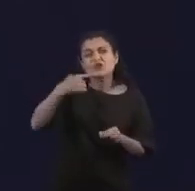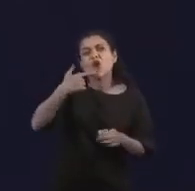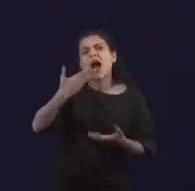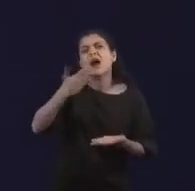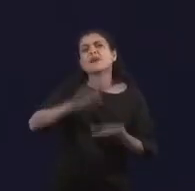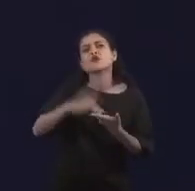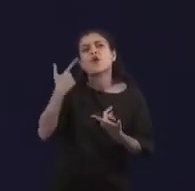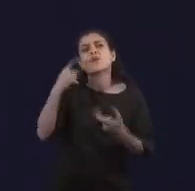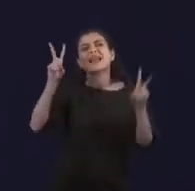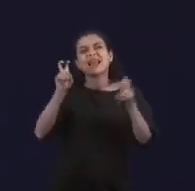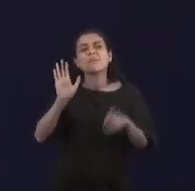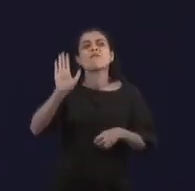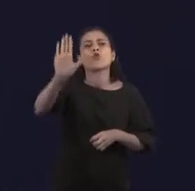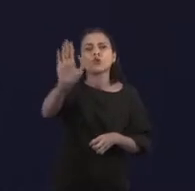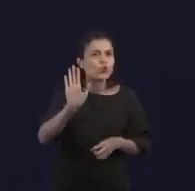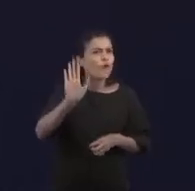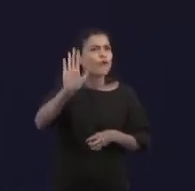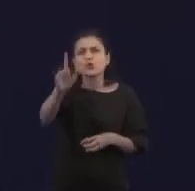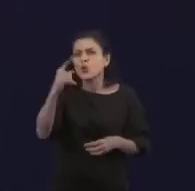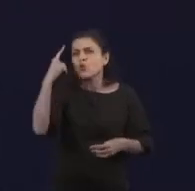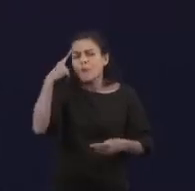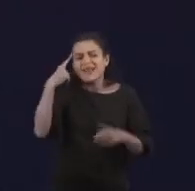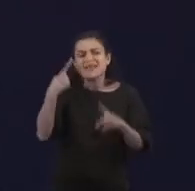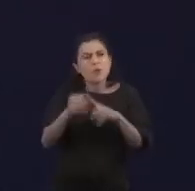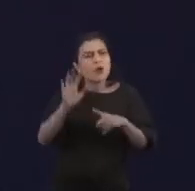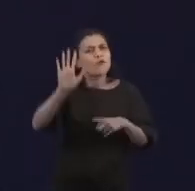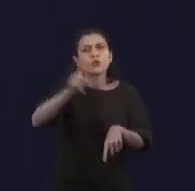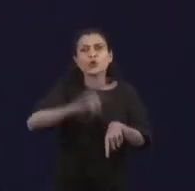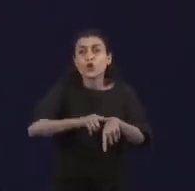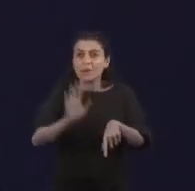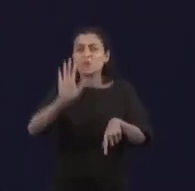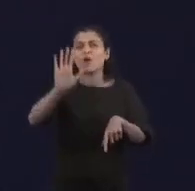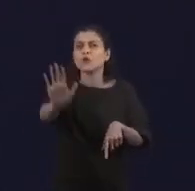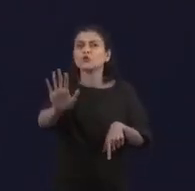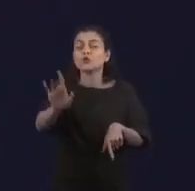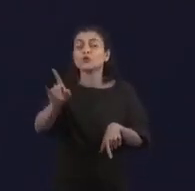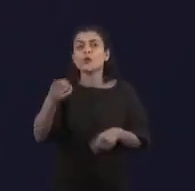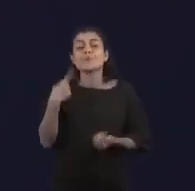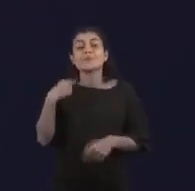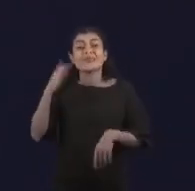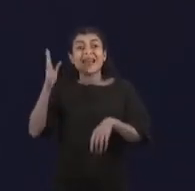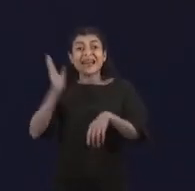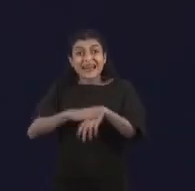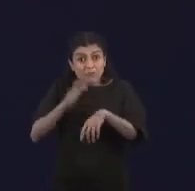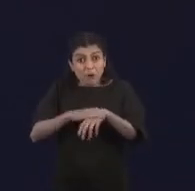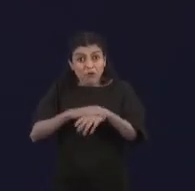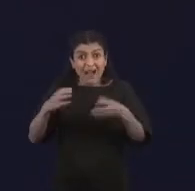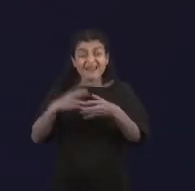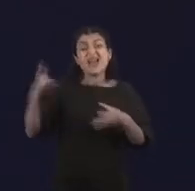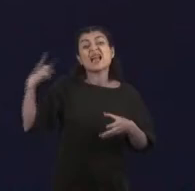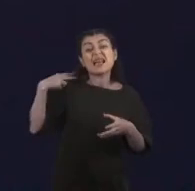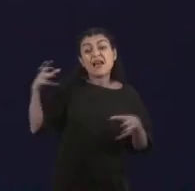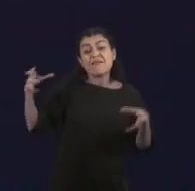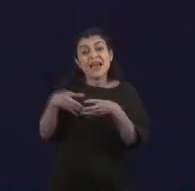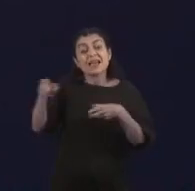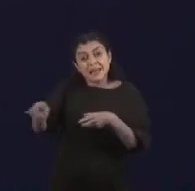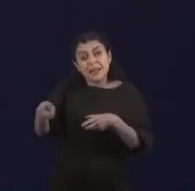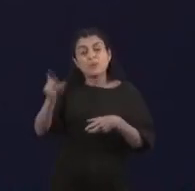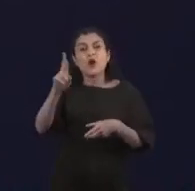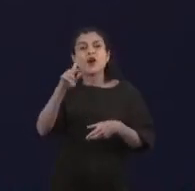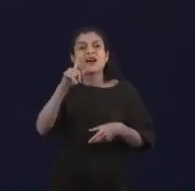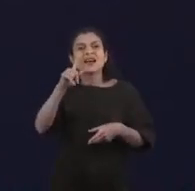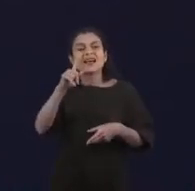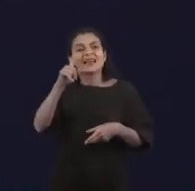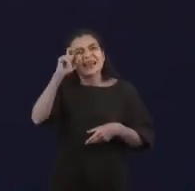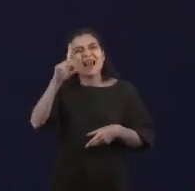futuro. Y el jefe de ese equipo de asesores es el doctor Reidel,